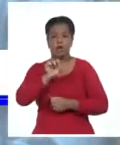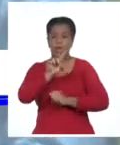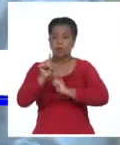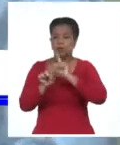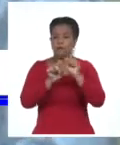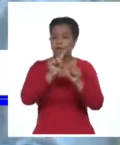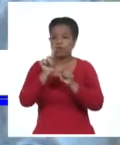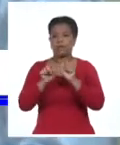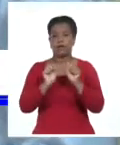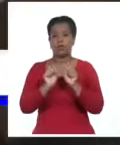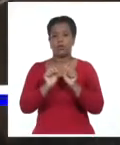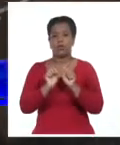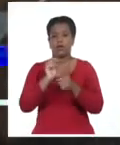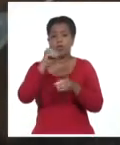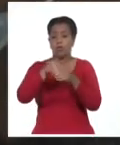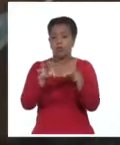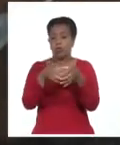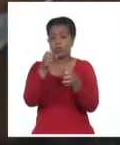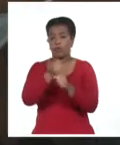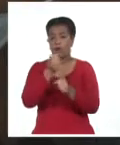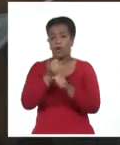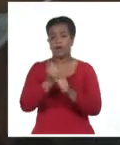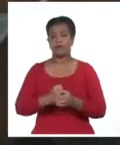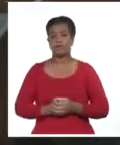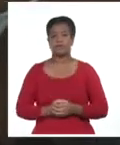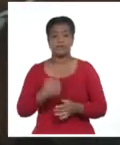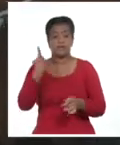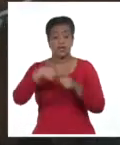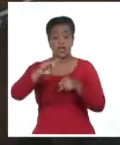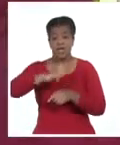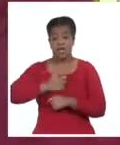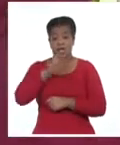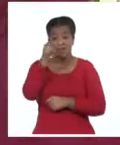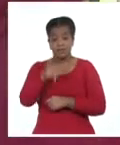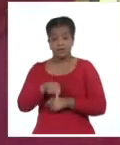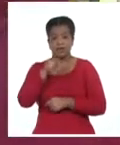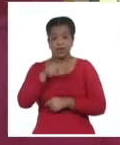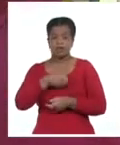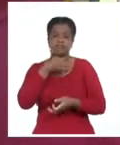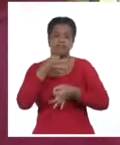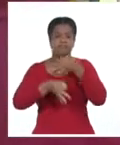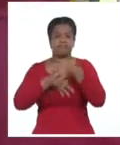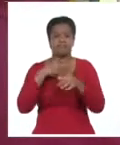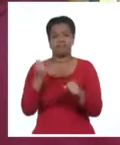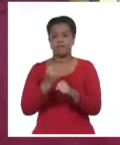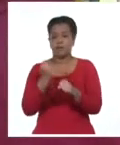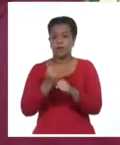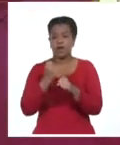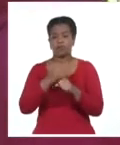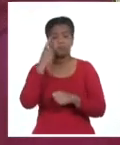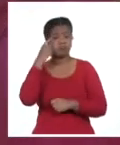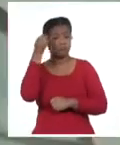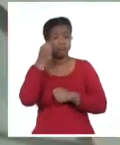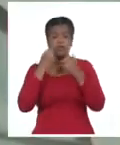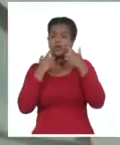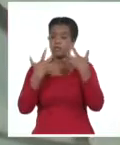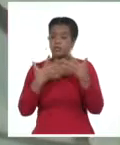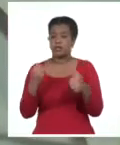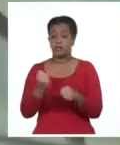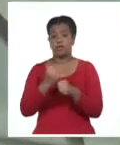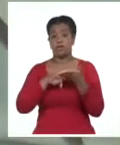integrarse más a los grupos de trabajo comunitario. Los artistas e intelectuales compartieron aquí sus experiencias en las que consideran como medular la labor